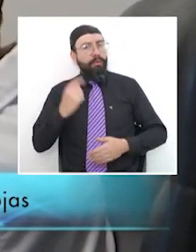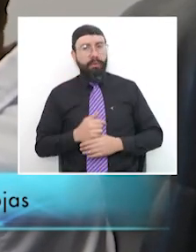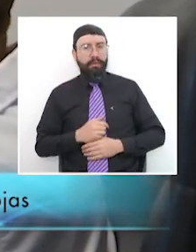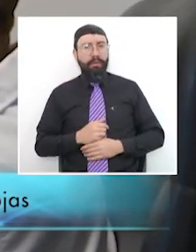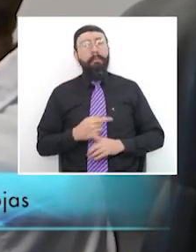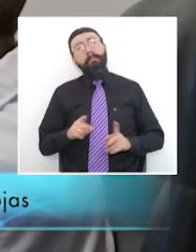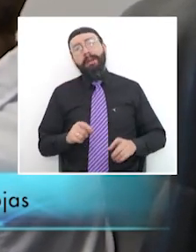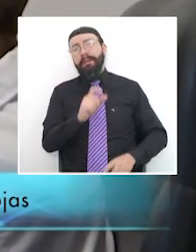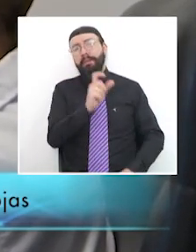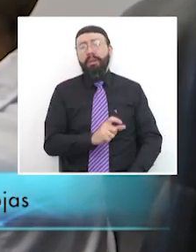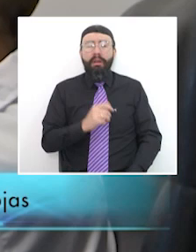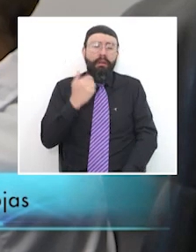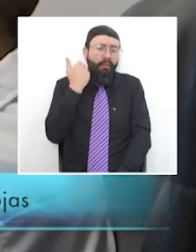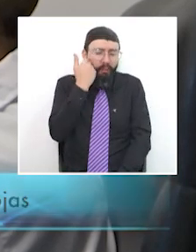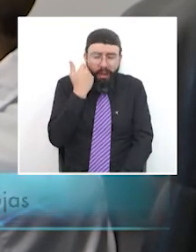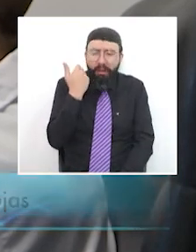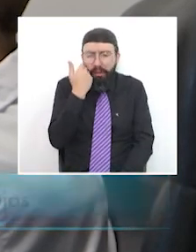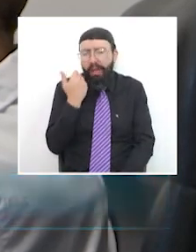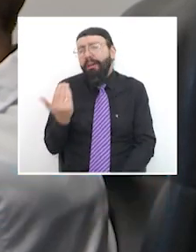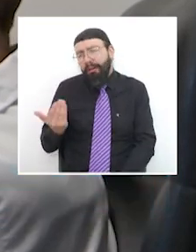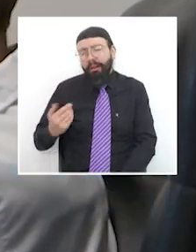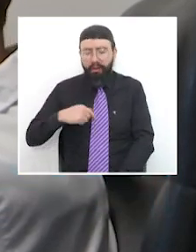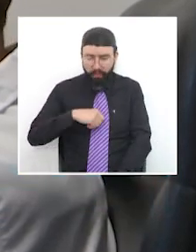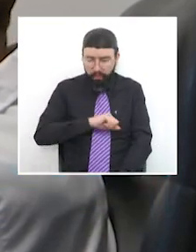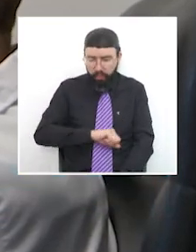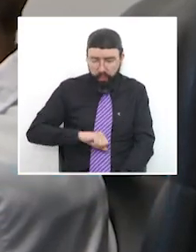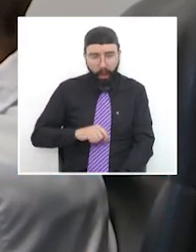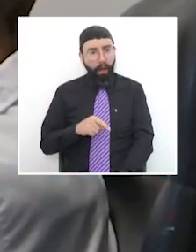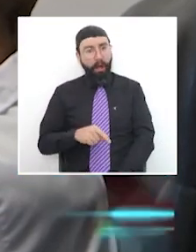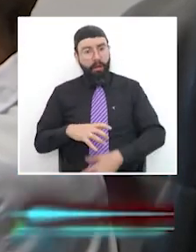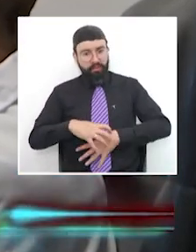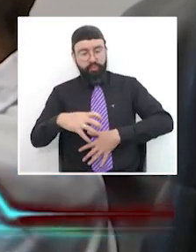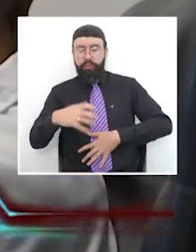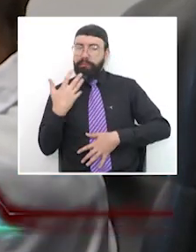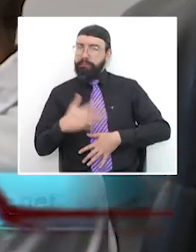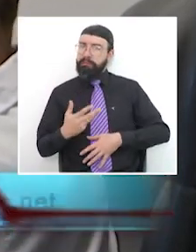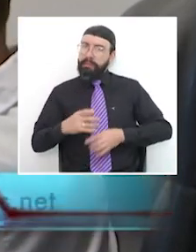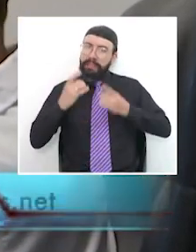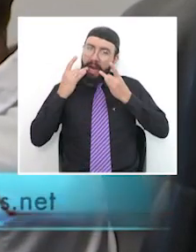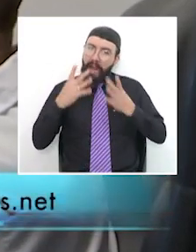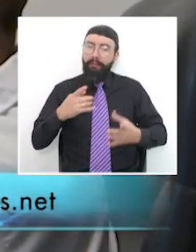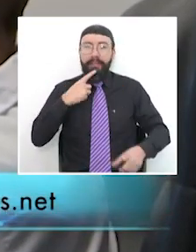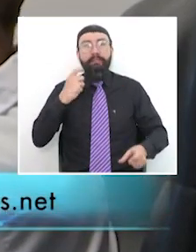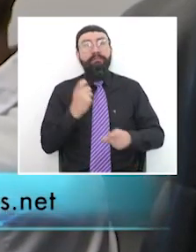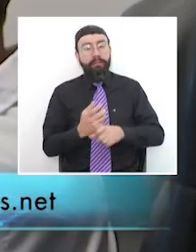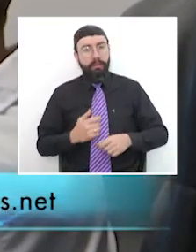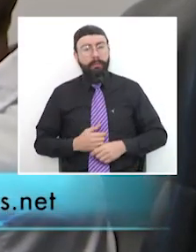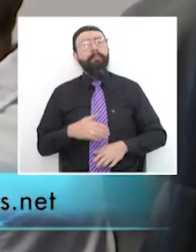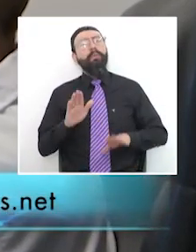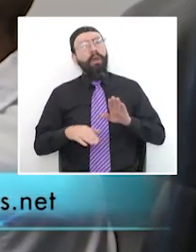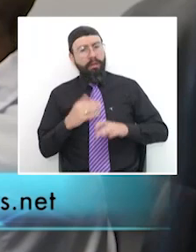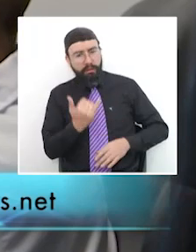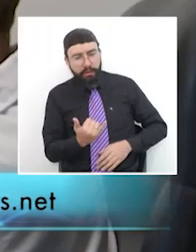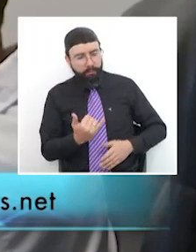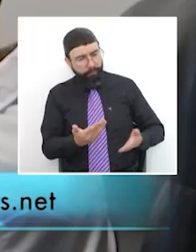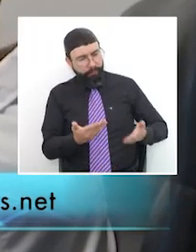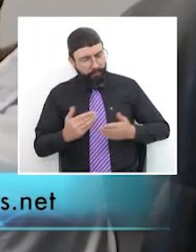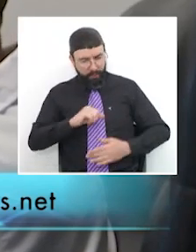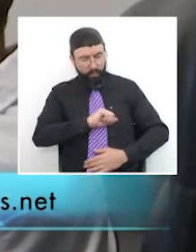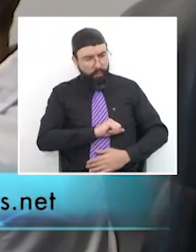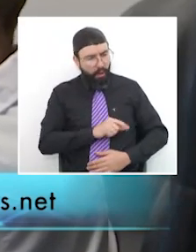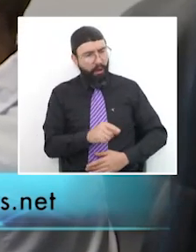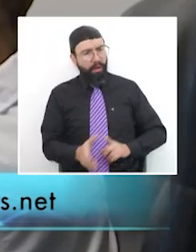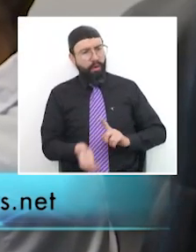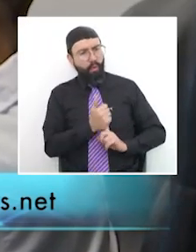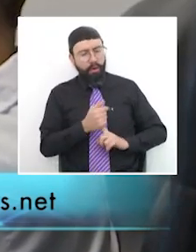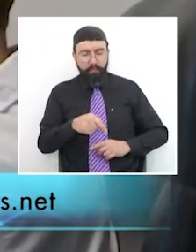muy maligno que sea. Nosotros hemos encontrado masas supremamente agresivas, que hemos hecho la biopsia con el patólogo, tanto en